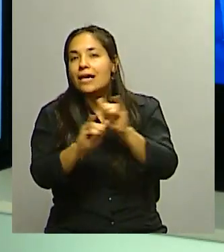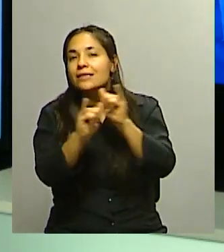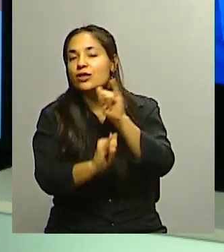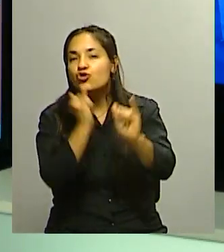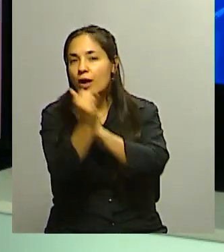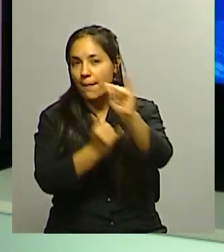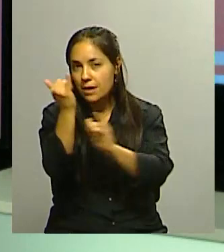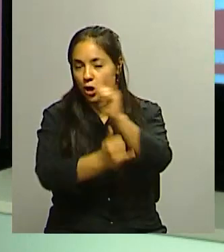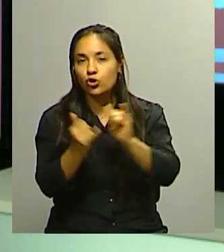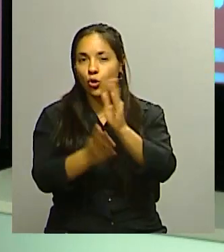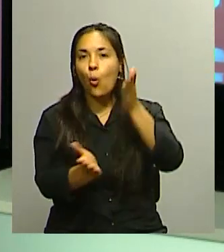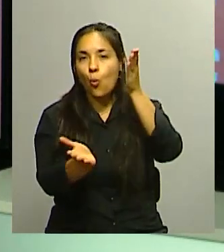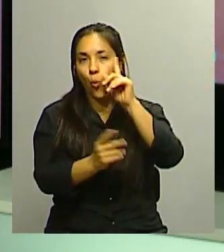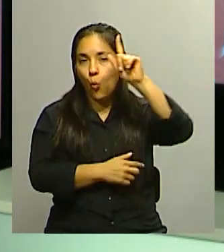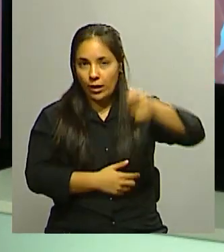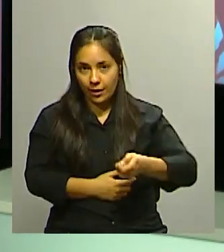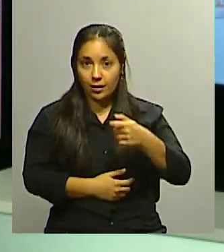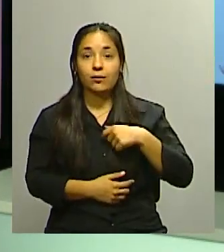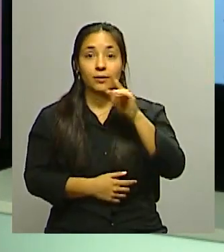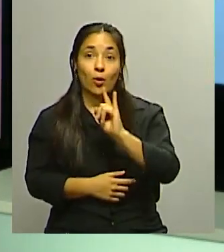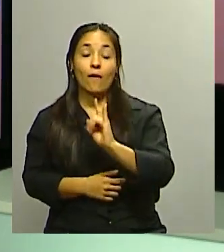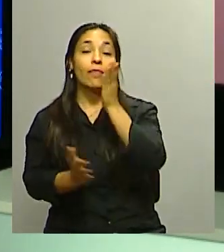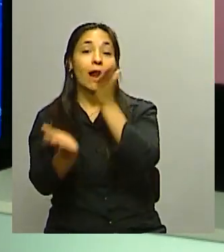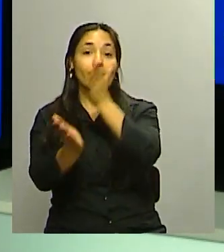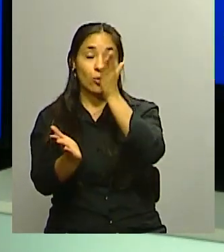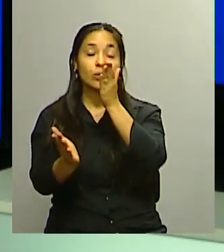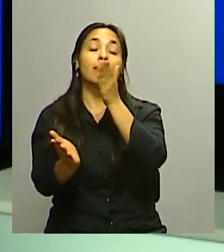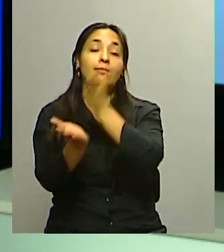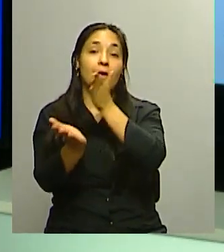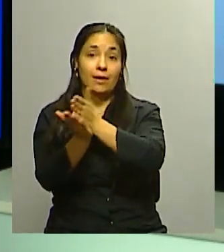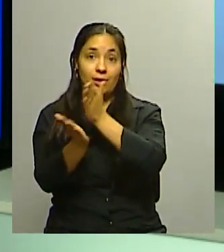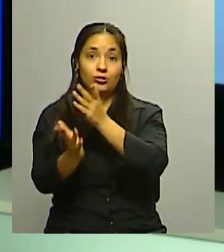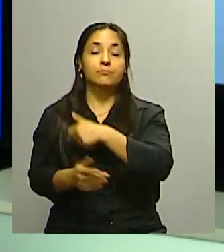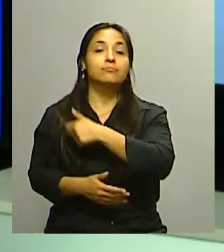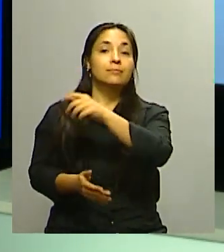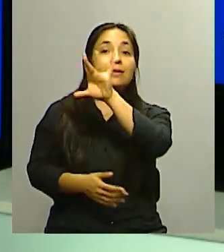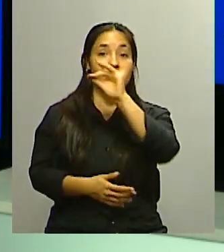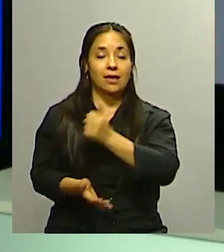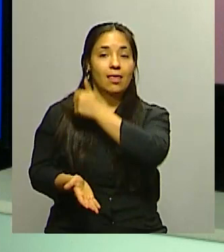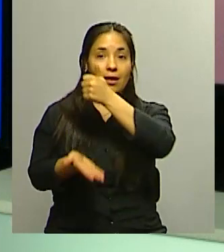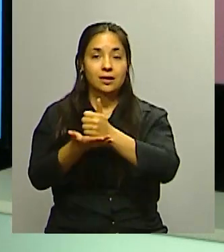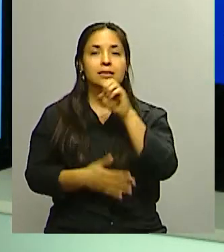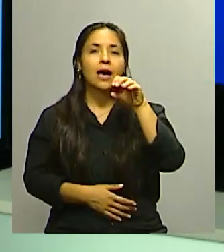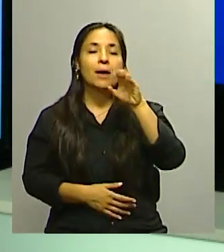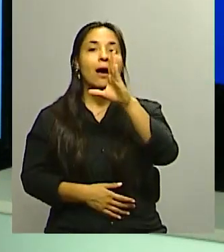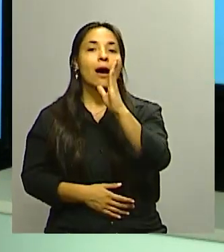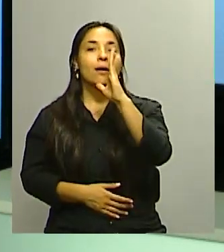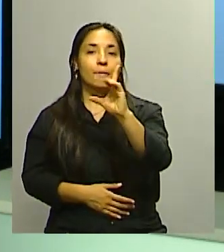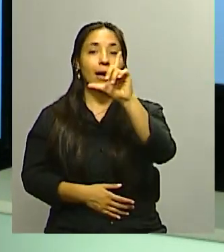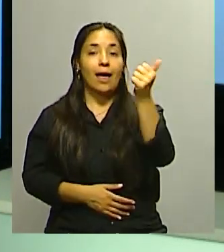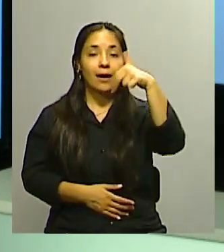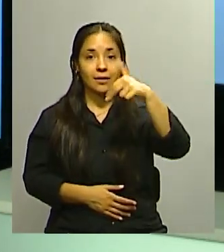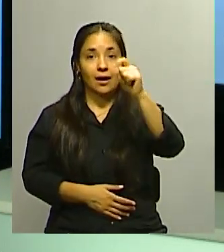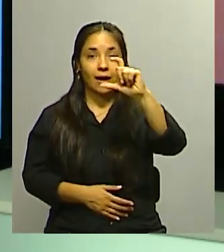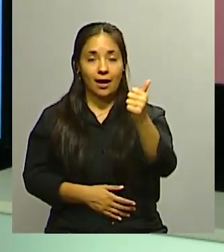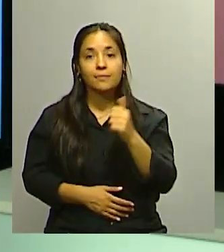de Derecho de la Universidad Nacional de Cuyo, y para hablar del tema tenemos como invitada a la doctora Blanca Mallone, a quien tenemos en el estudio, y primero